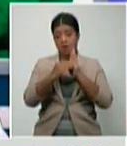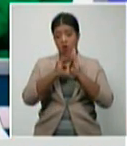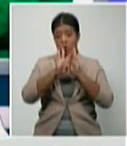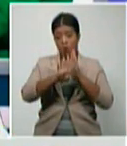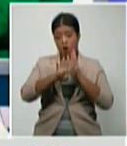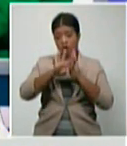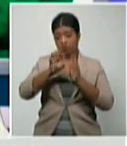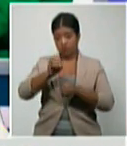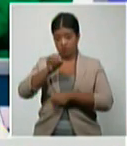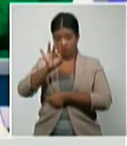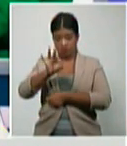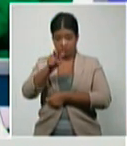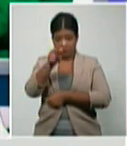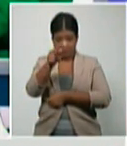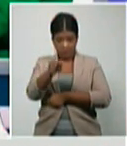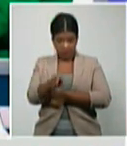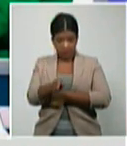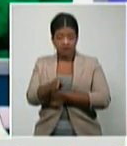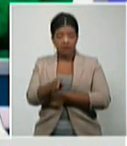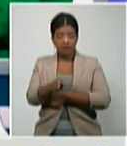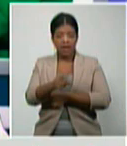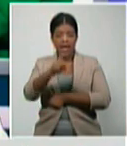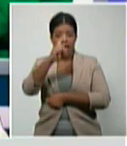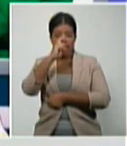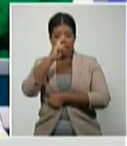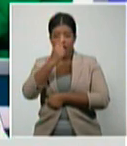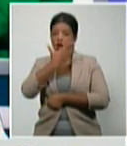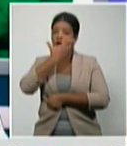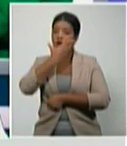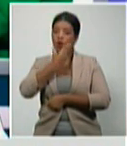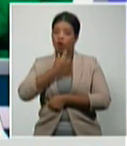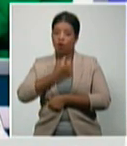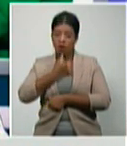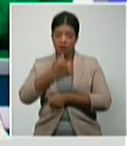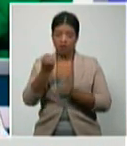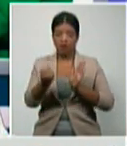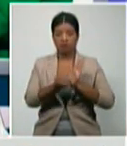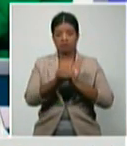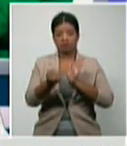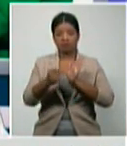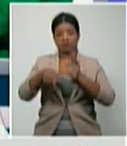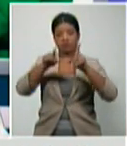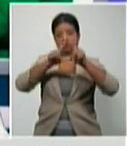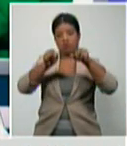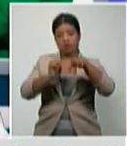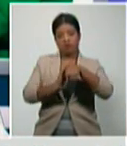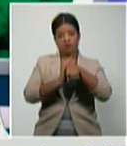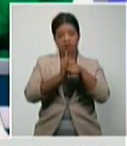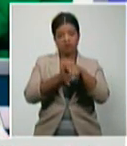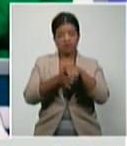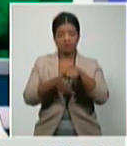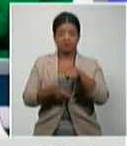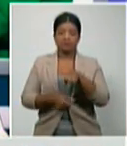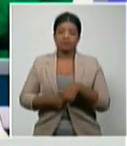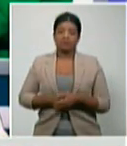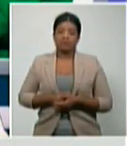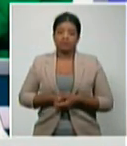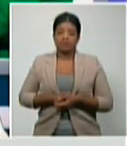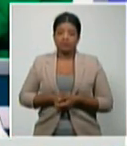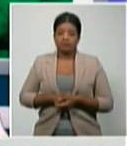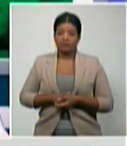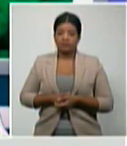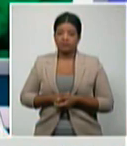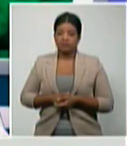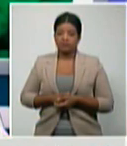casos en edades pediátricas que se han confirmado en Cuba. Están activos, también una cifra